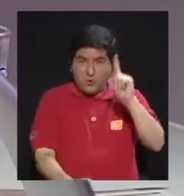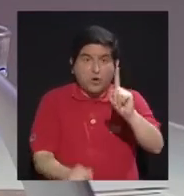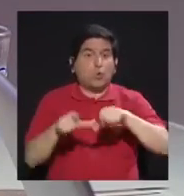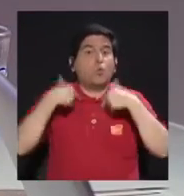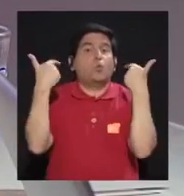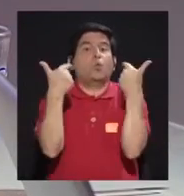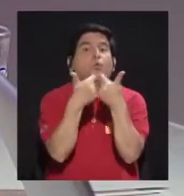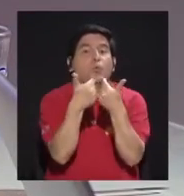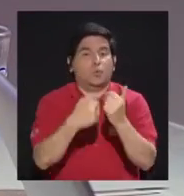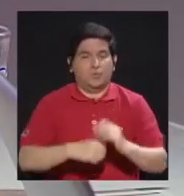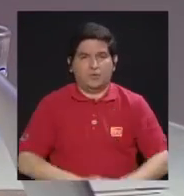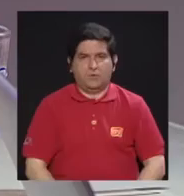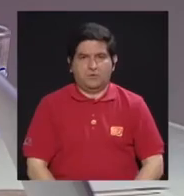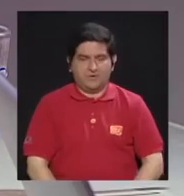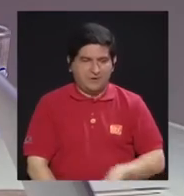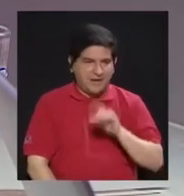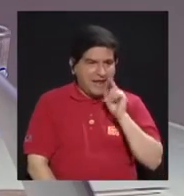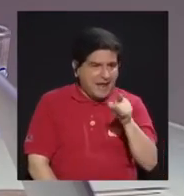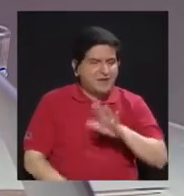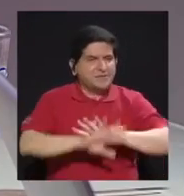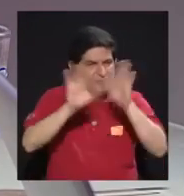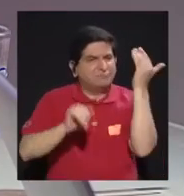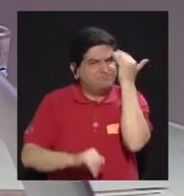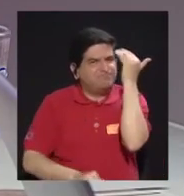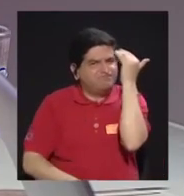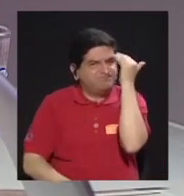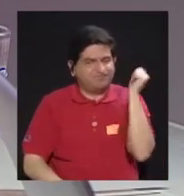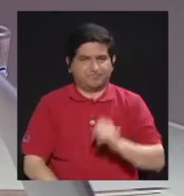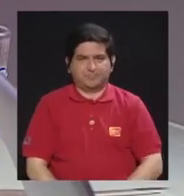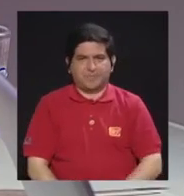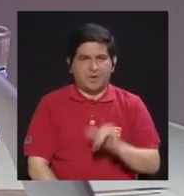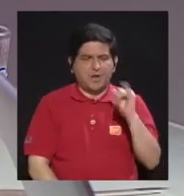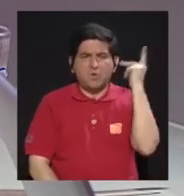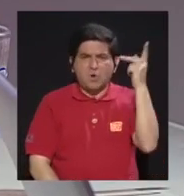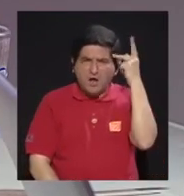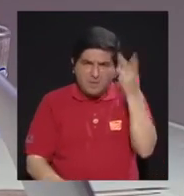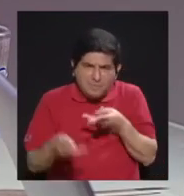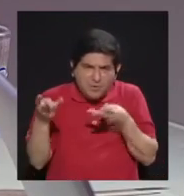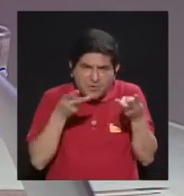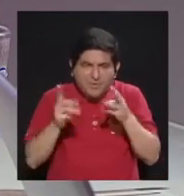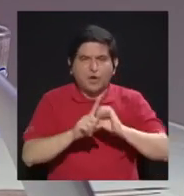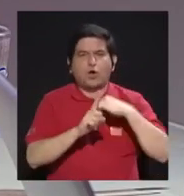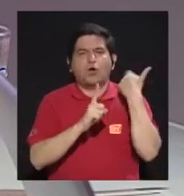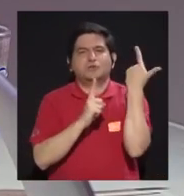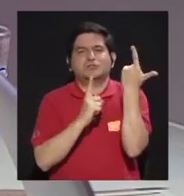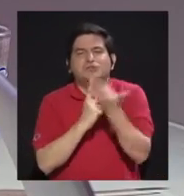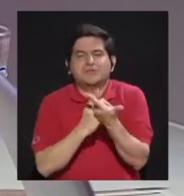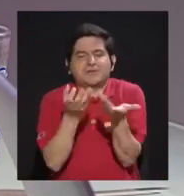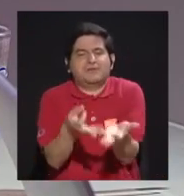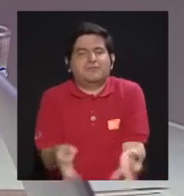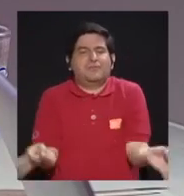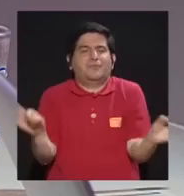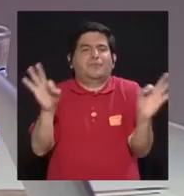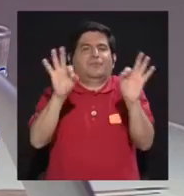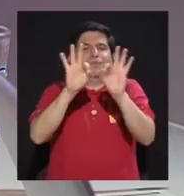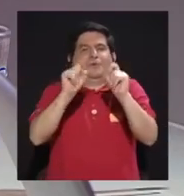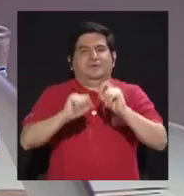es lo que hay que tener claro, y también políticas de mercadeo social muy